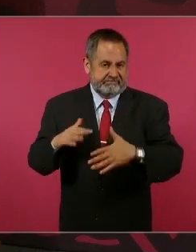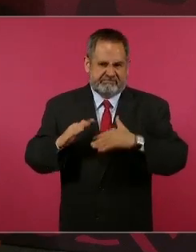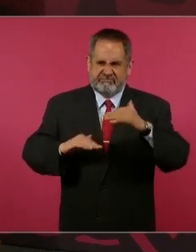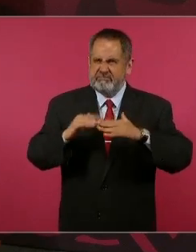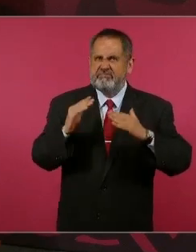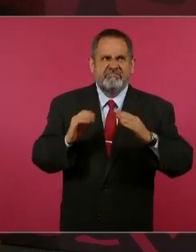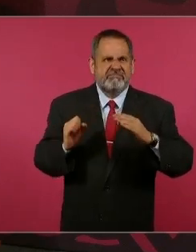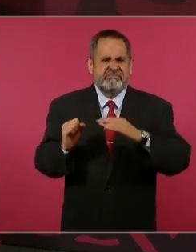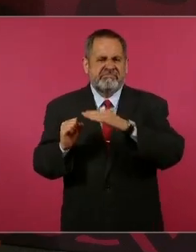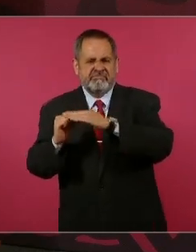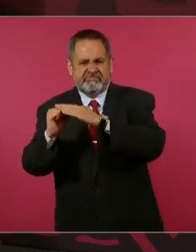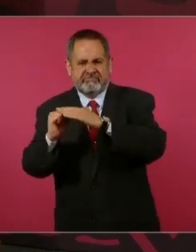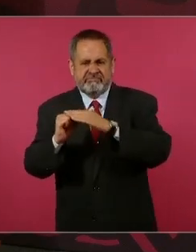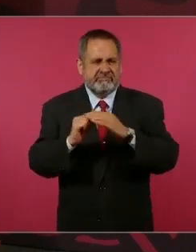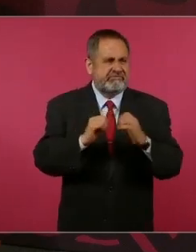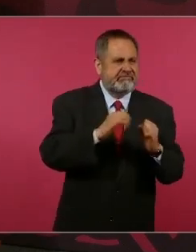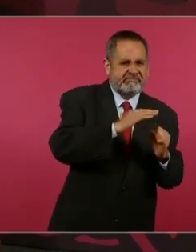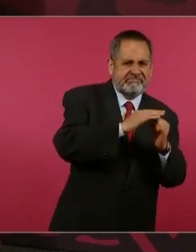y luego los equilibrios.